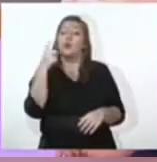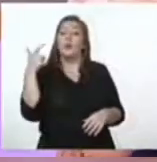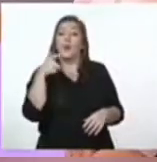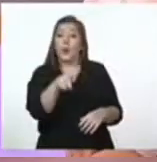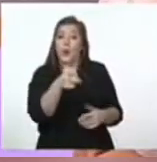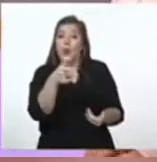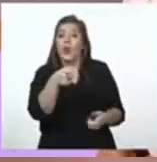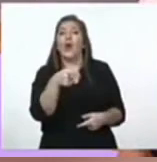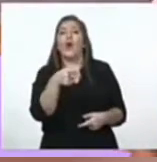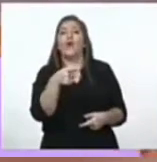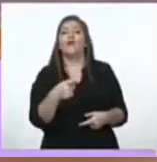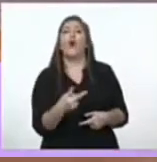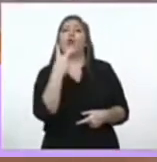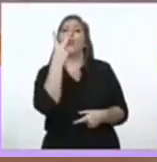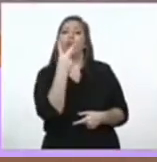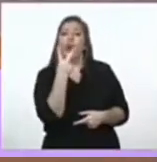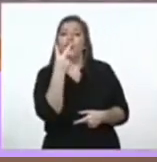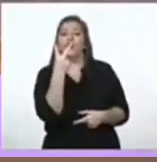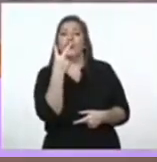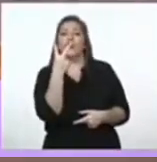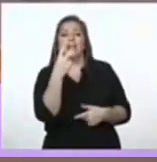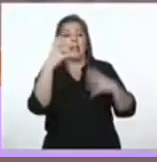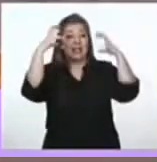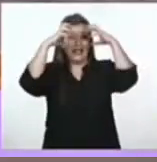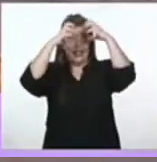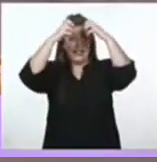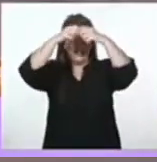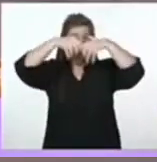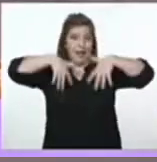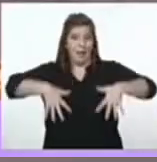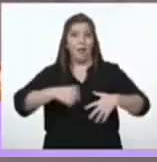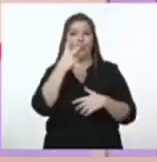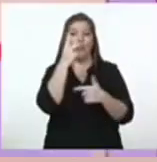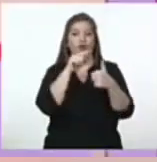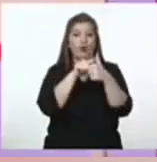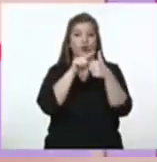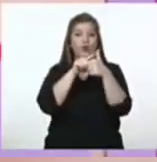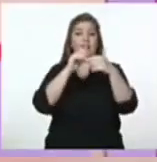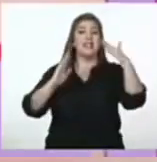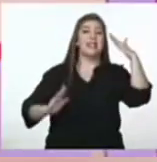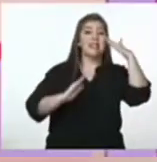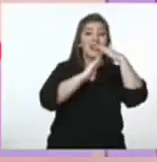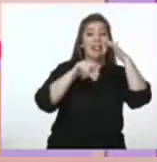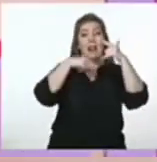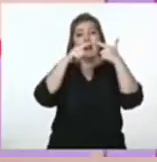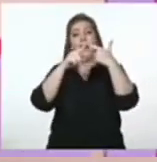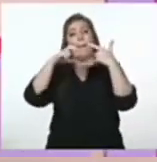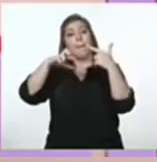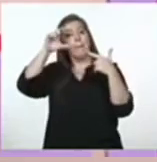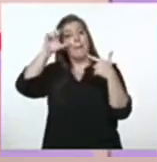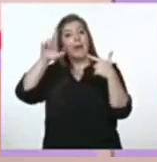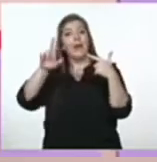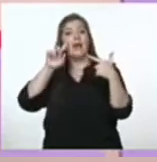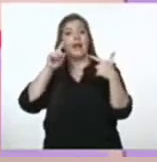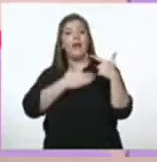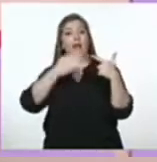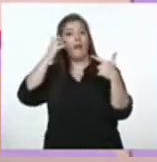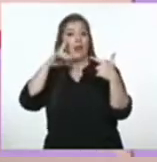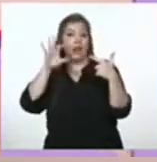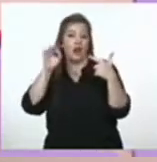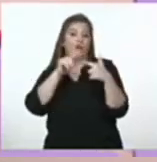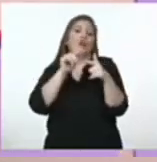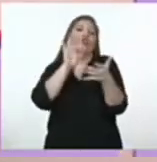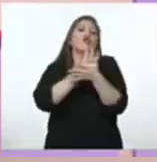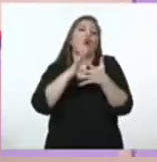En principio, el sistema nervioso está dividido en dos, ¿no? El periférico y el central. Sí, desde el punto de vista anatómico, porque hay otras